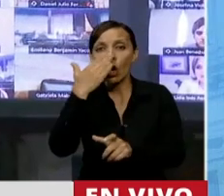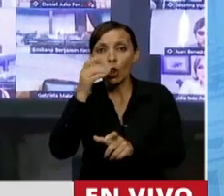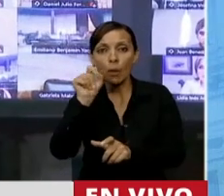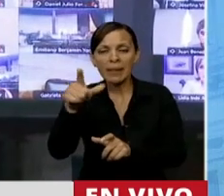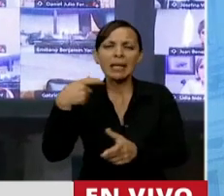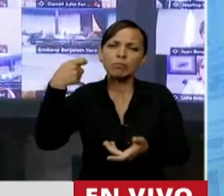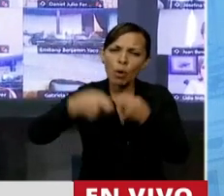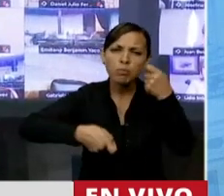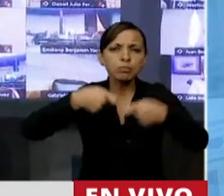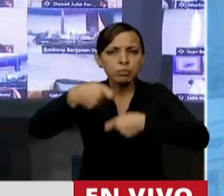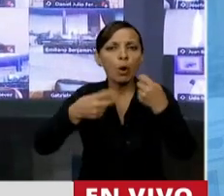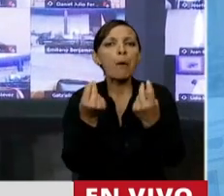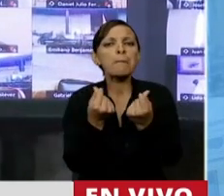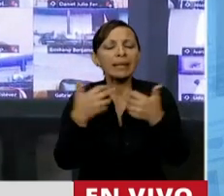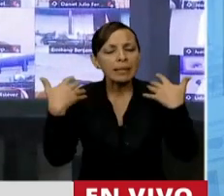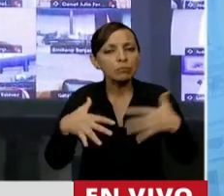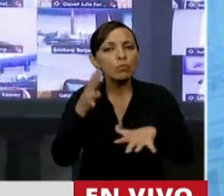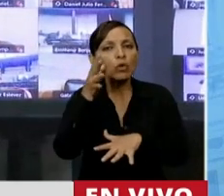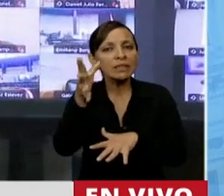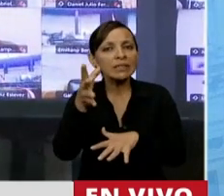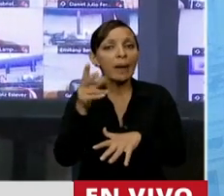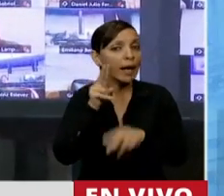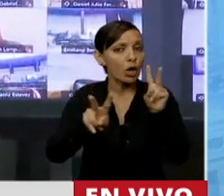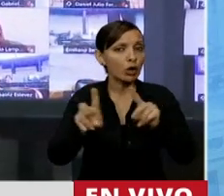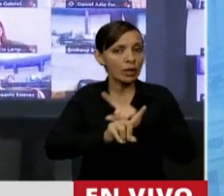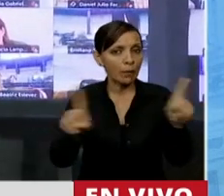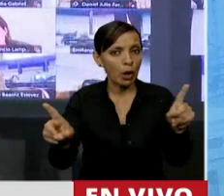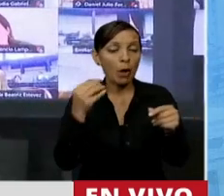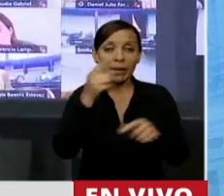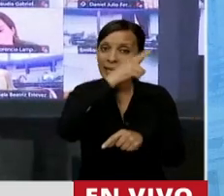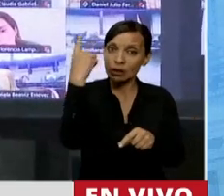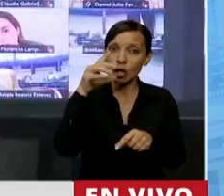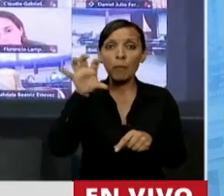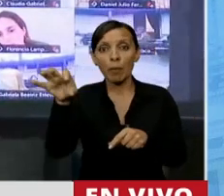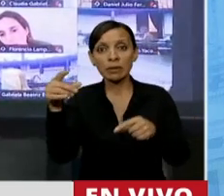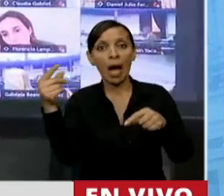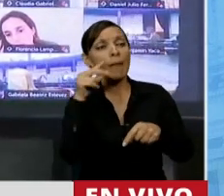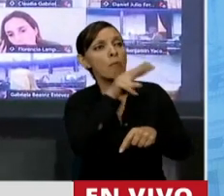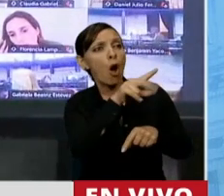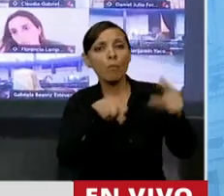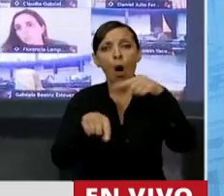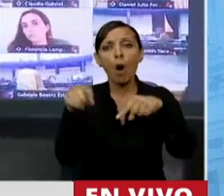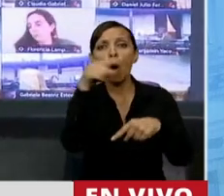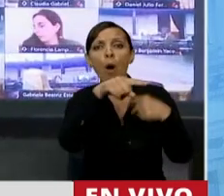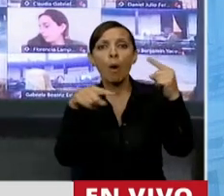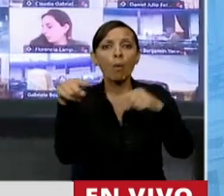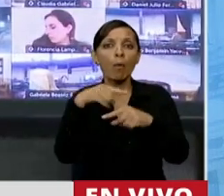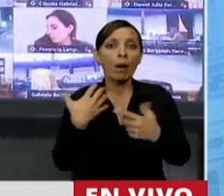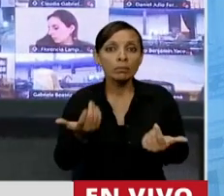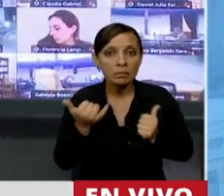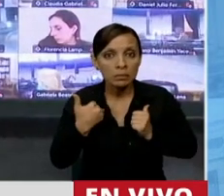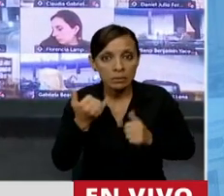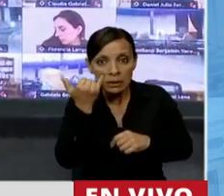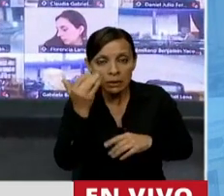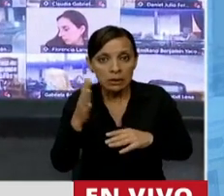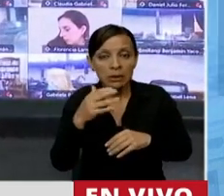muchísima plata. Muchísima plata que no se vio, porque entre la Nación y la provincia que se miraban a ver cuándo llegaron, y la Nación